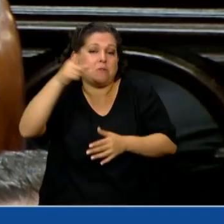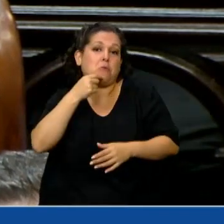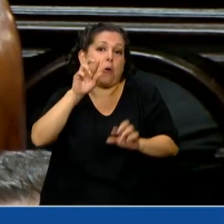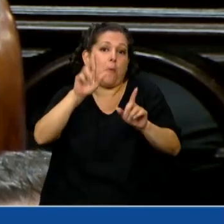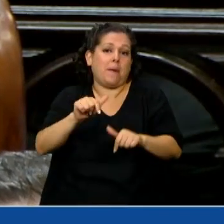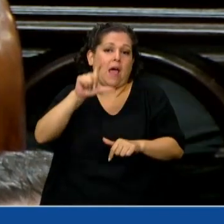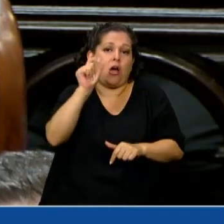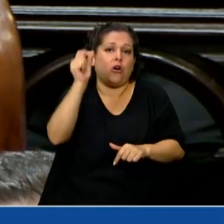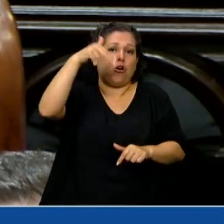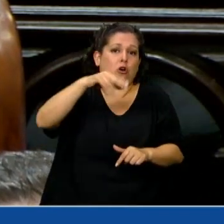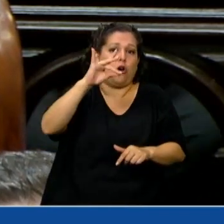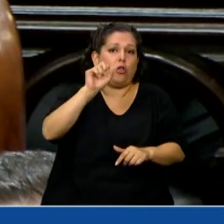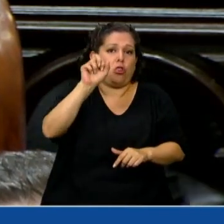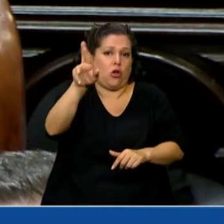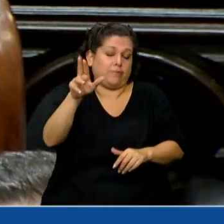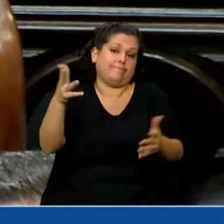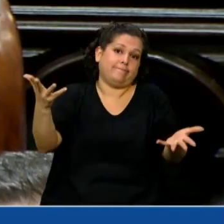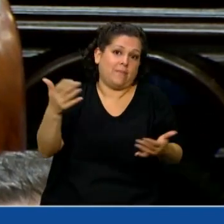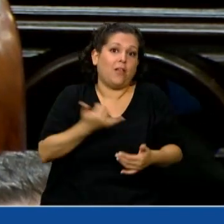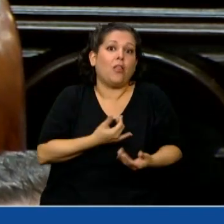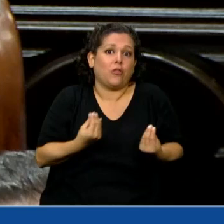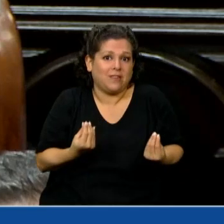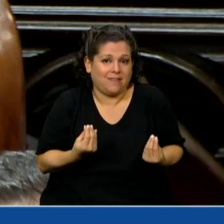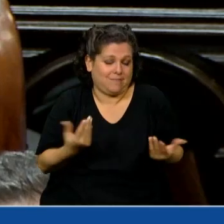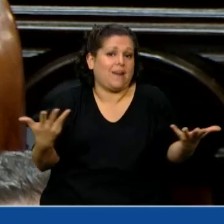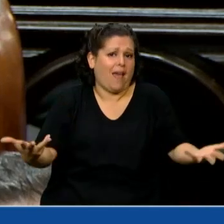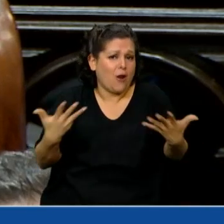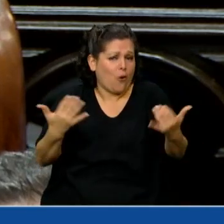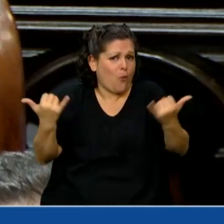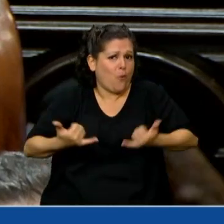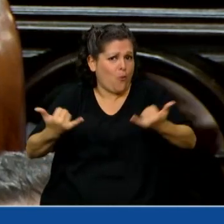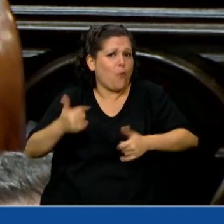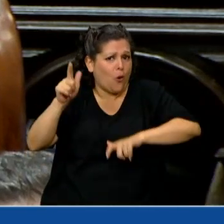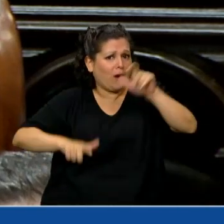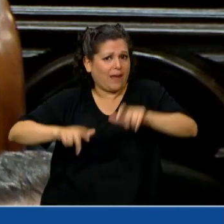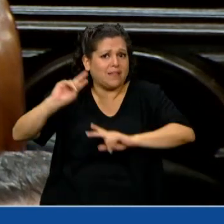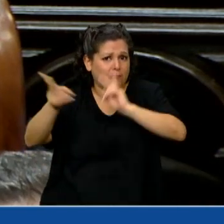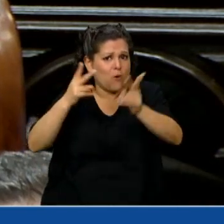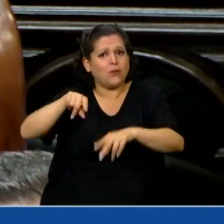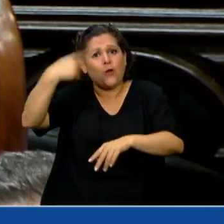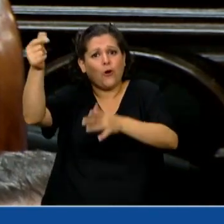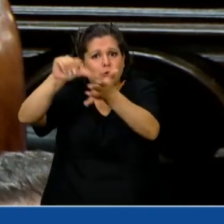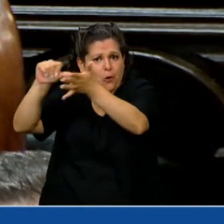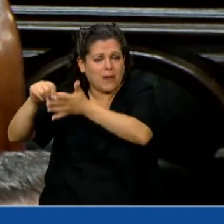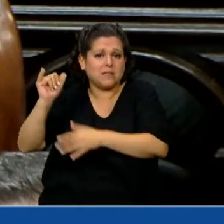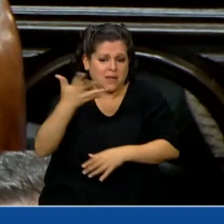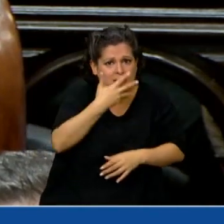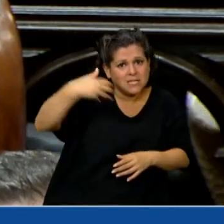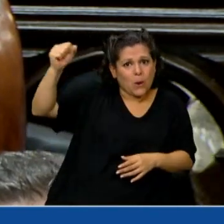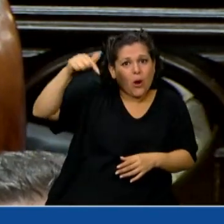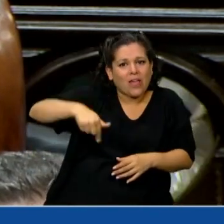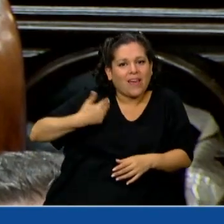Cóndor, bien, gracias, te lo debo. Claro que hubo gente que la mataron en otros países, que se la llevaron de